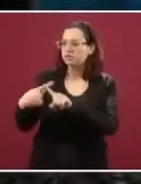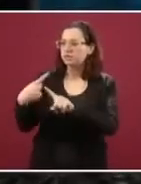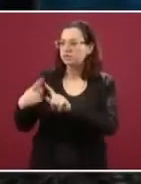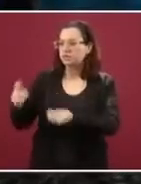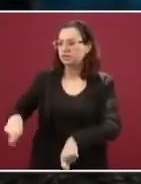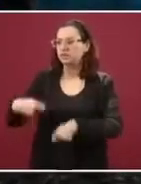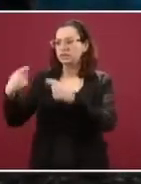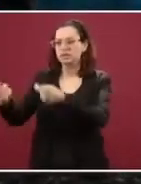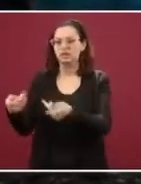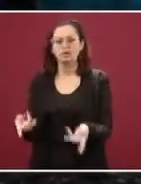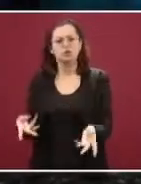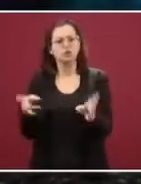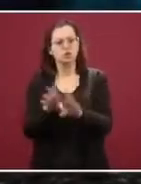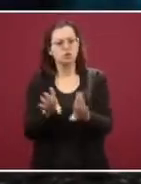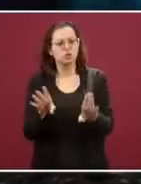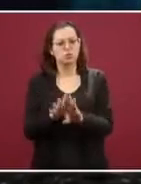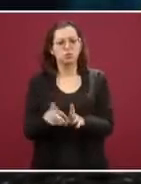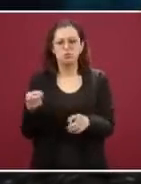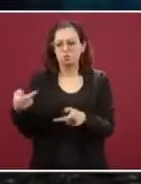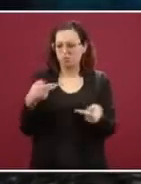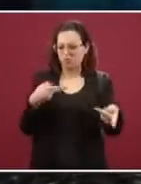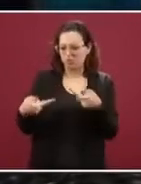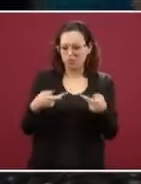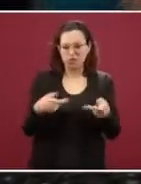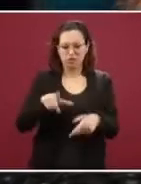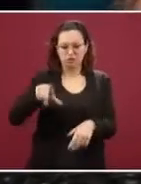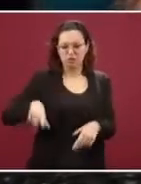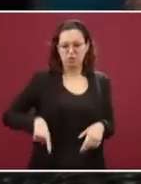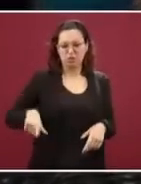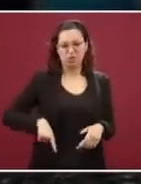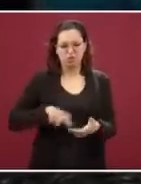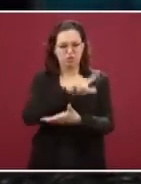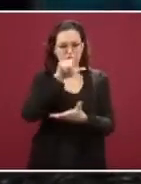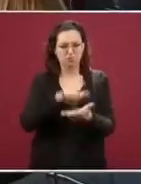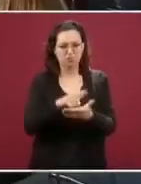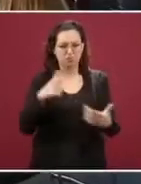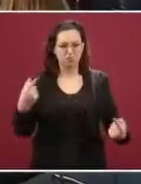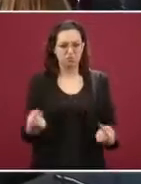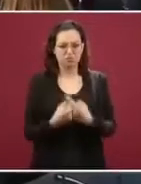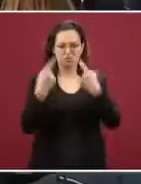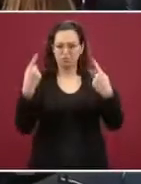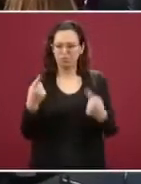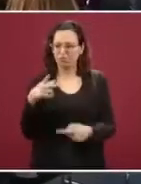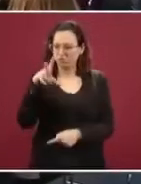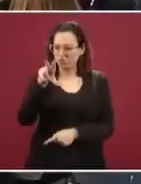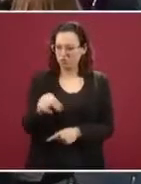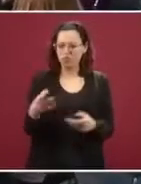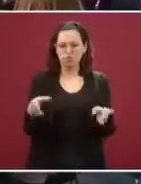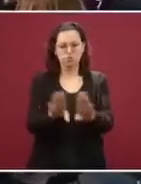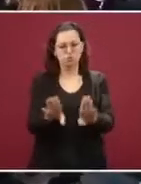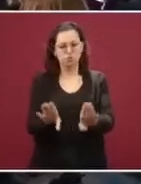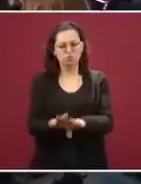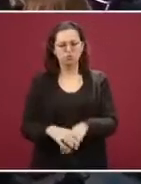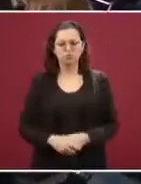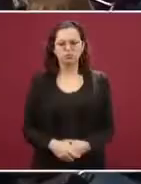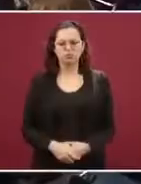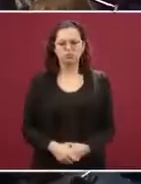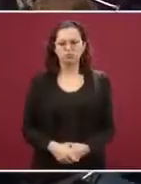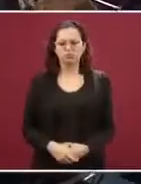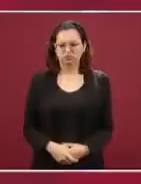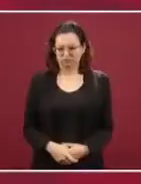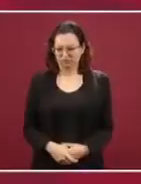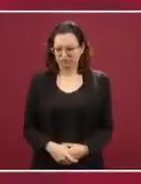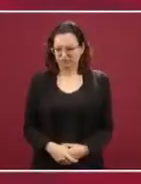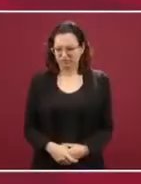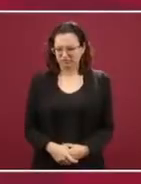y cómo evitar que este plan no viole el Estado de Derecho. Pues no tenemos así un